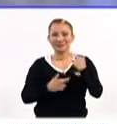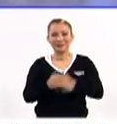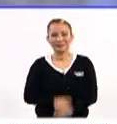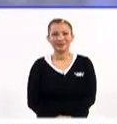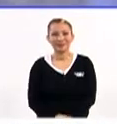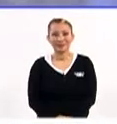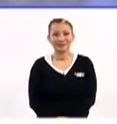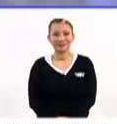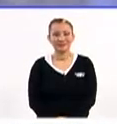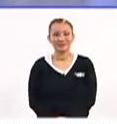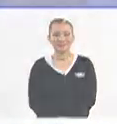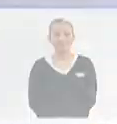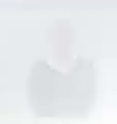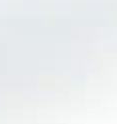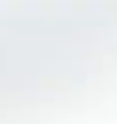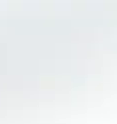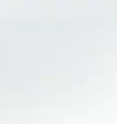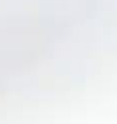volvemos.